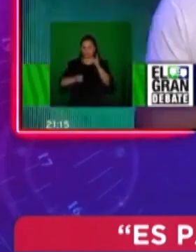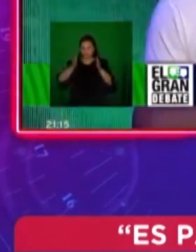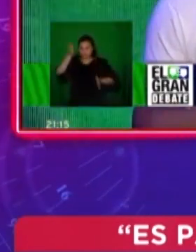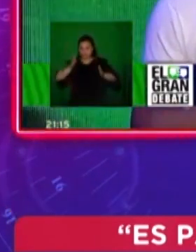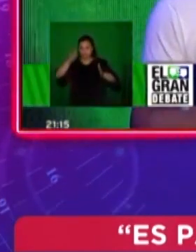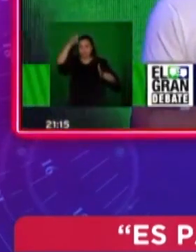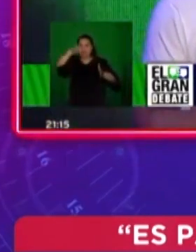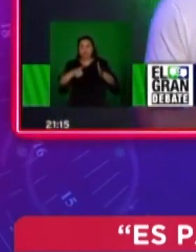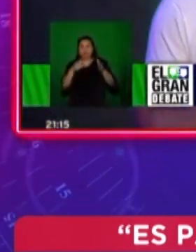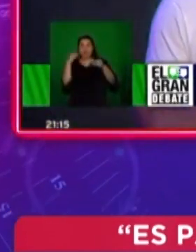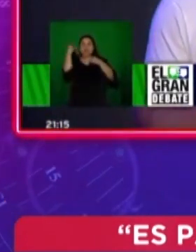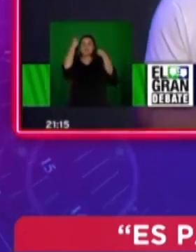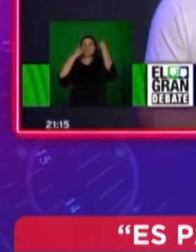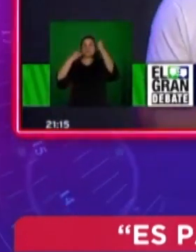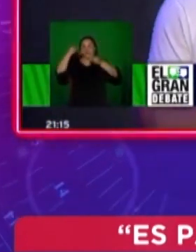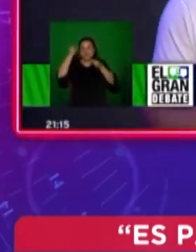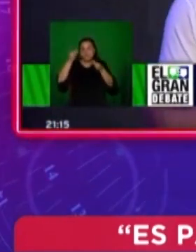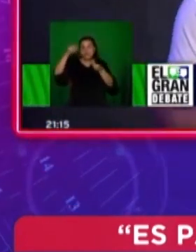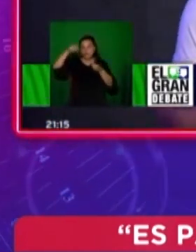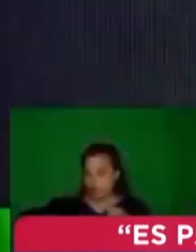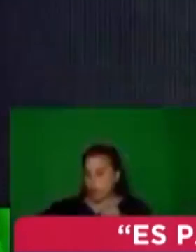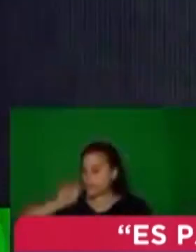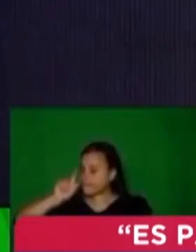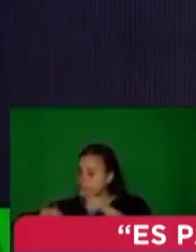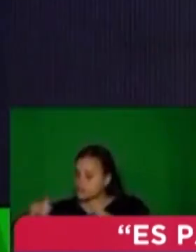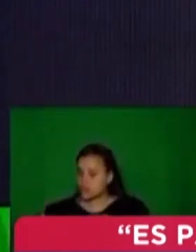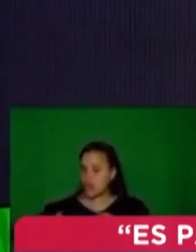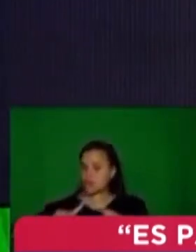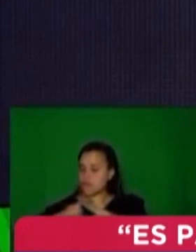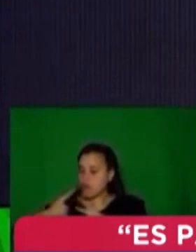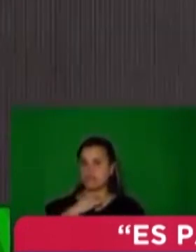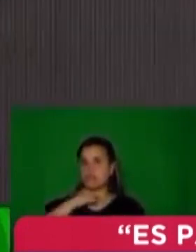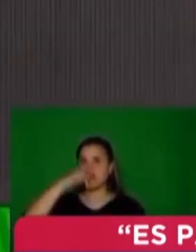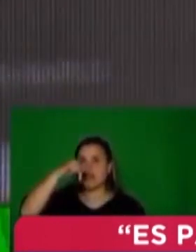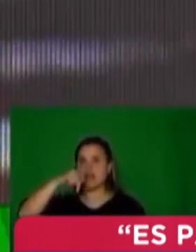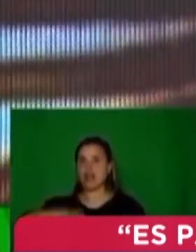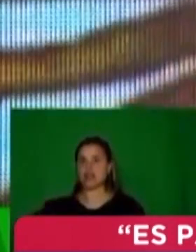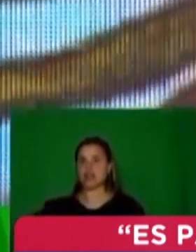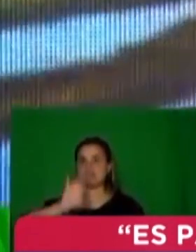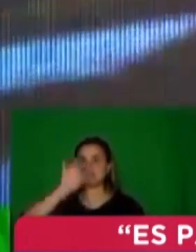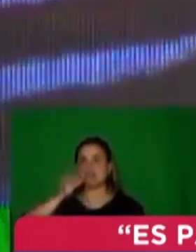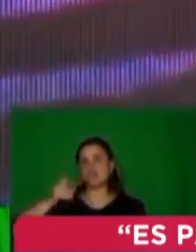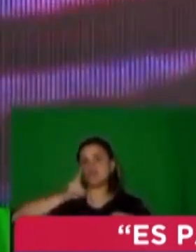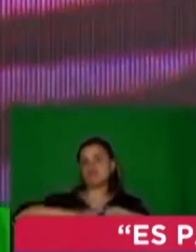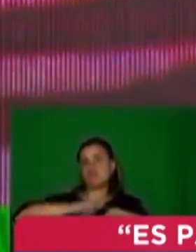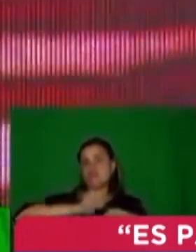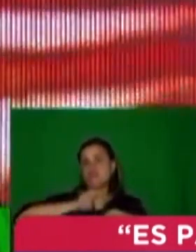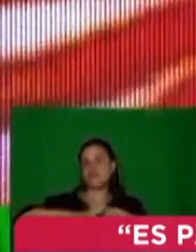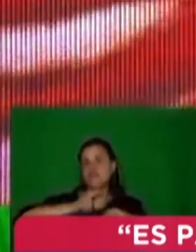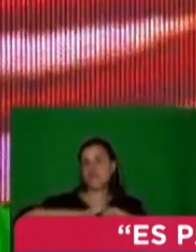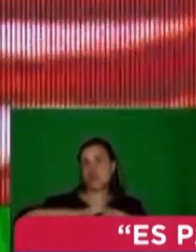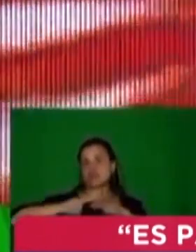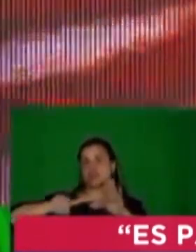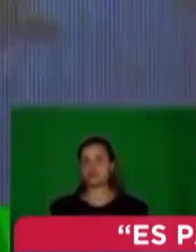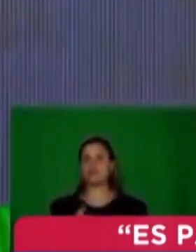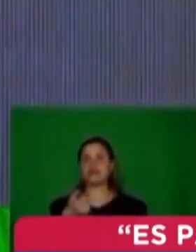las propuestas que creo que son fundamentales, creo que hay un elemento de emocionalidad que también se juega mucho en